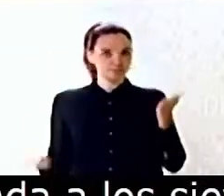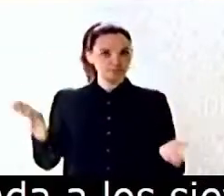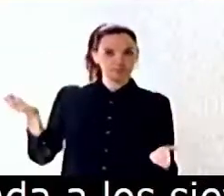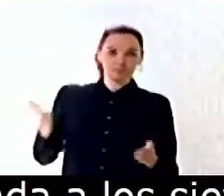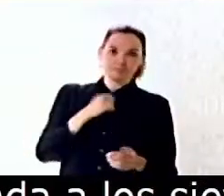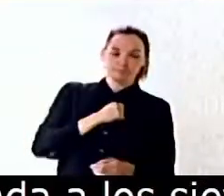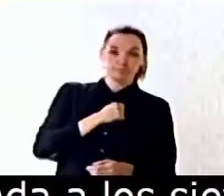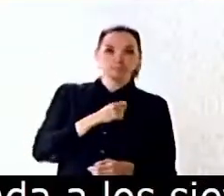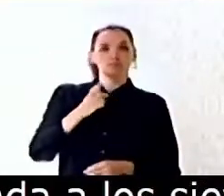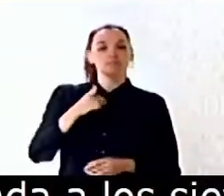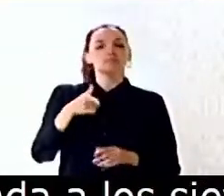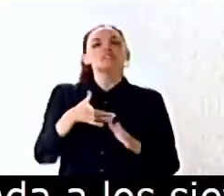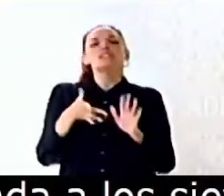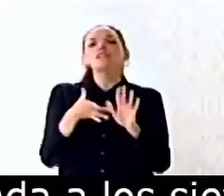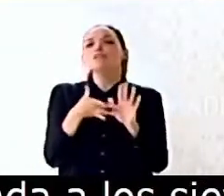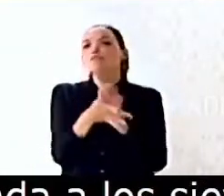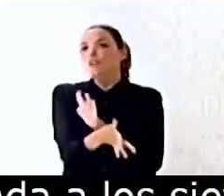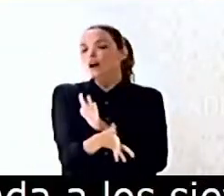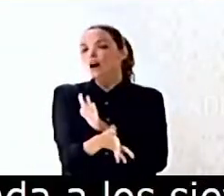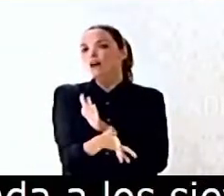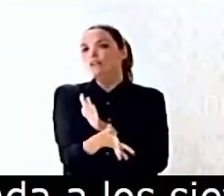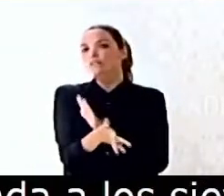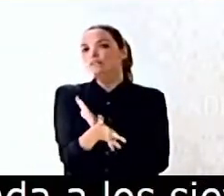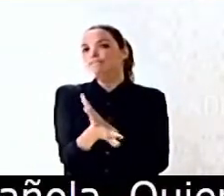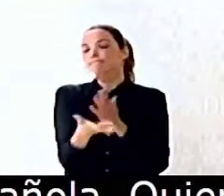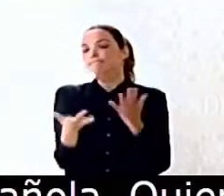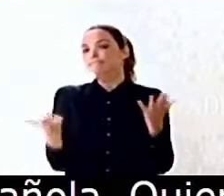decir que debemos estar